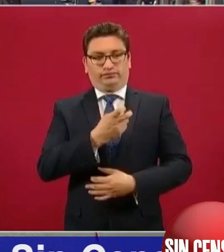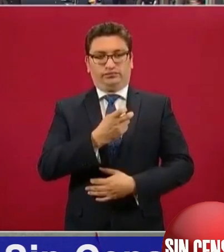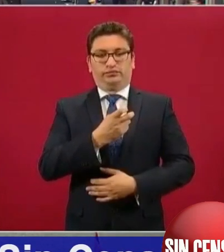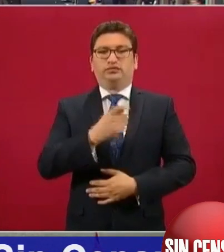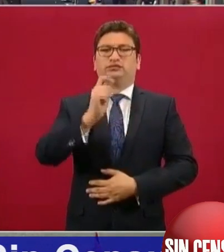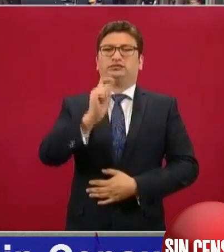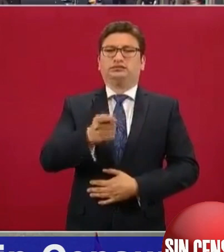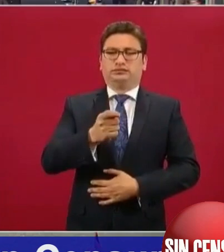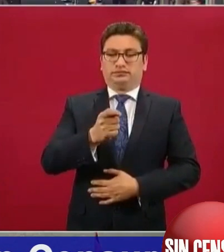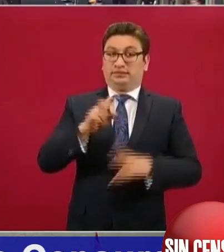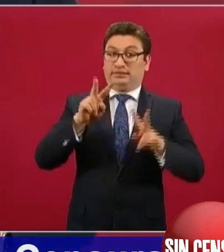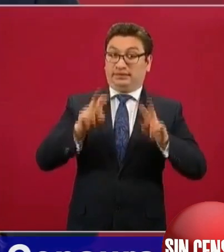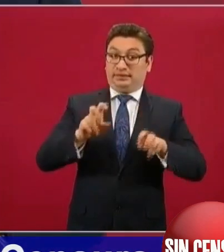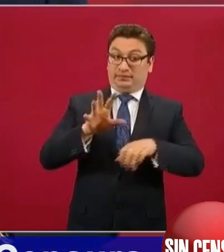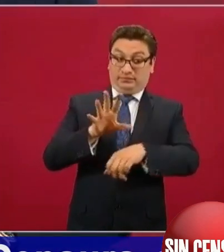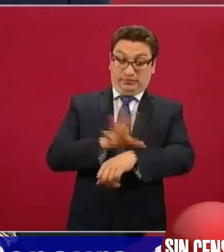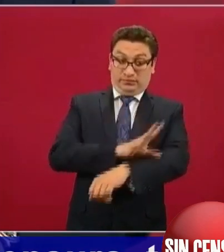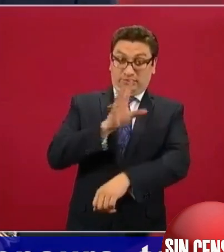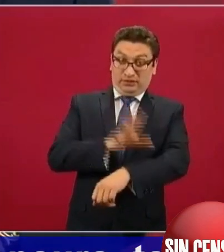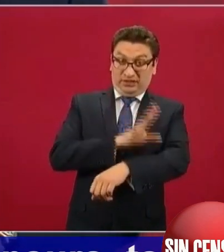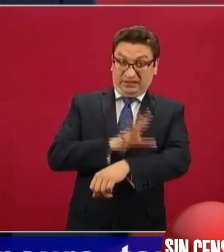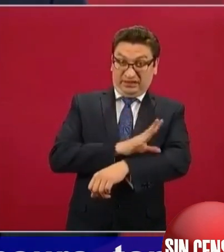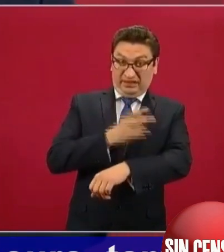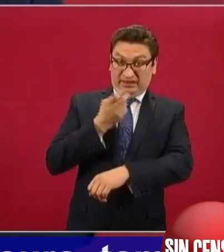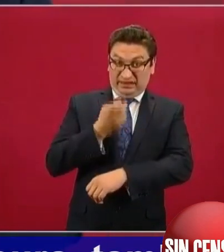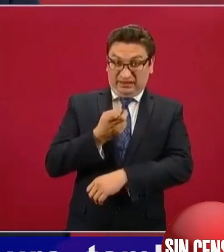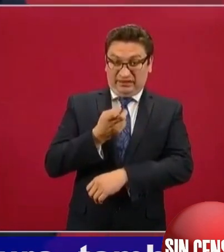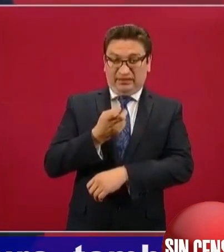de que en materia energética